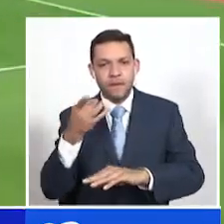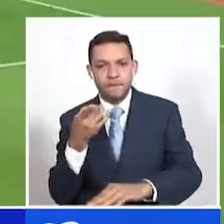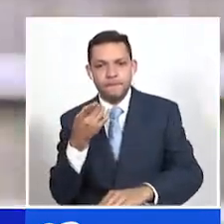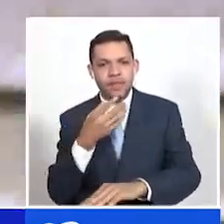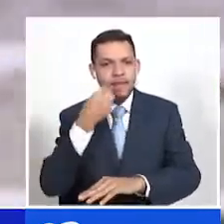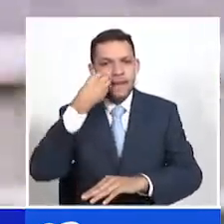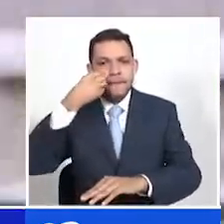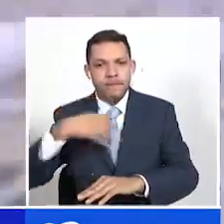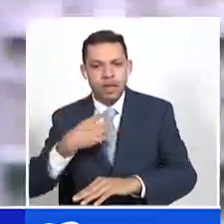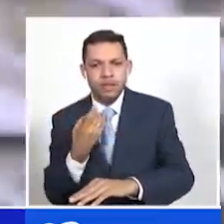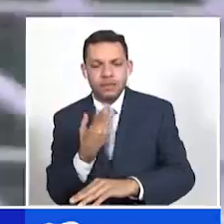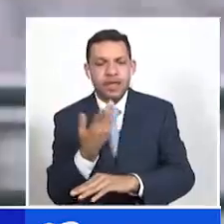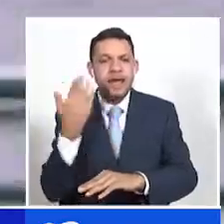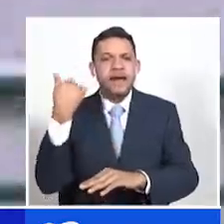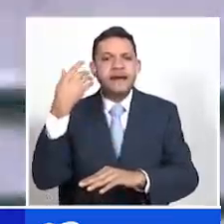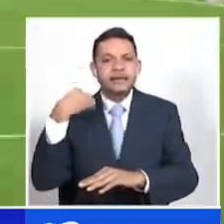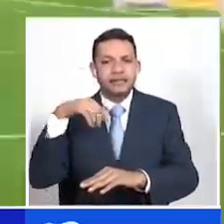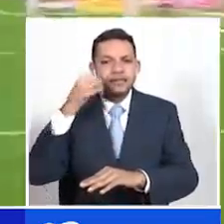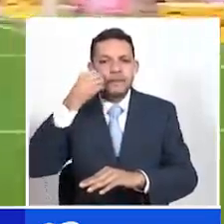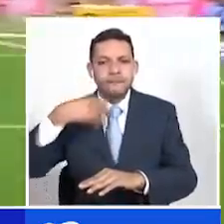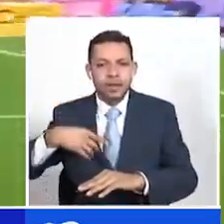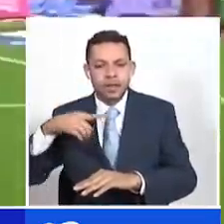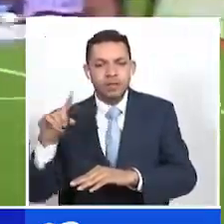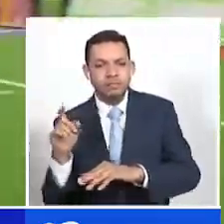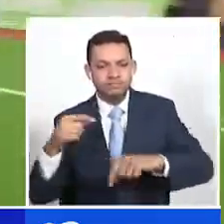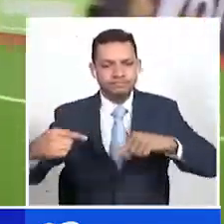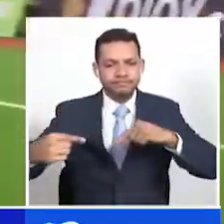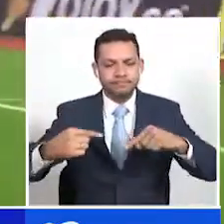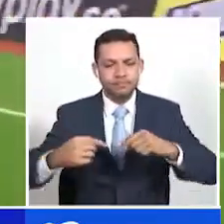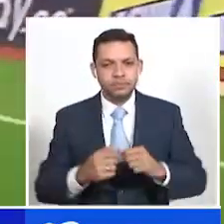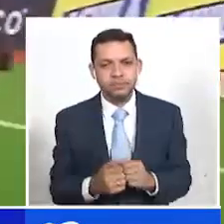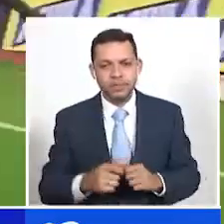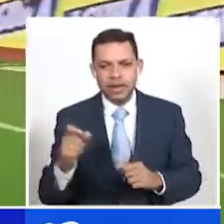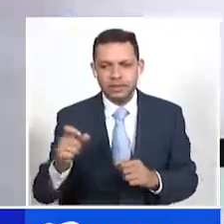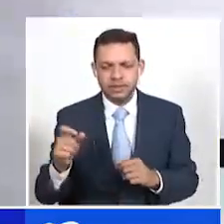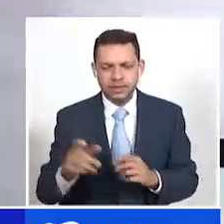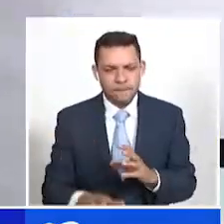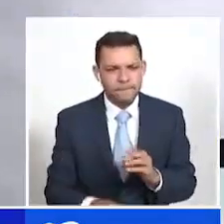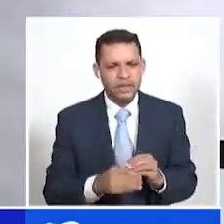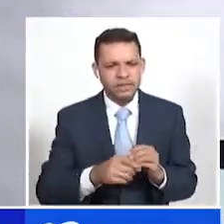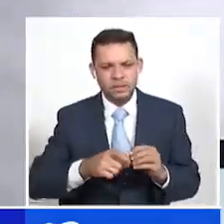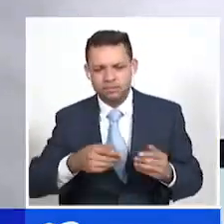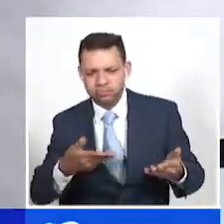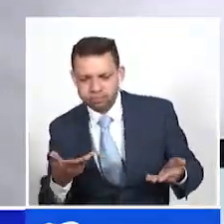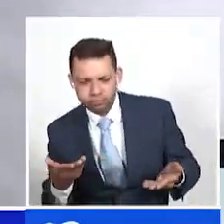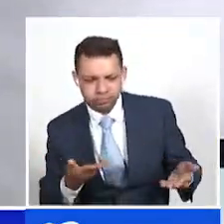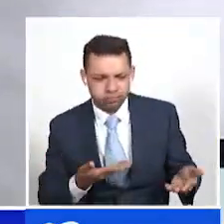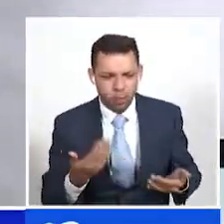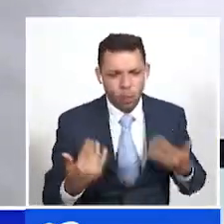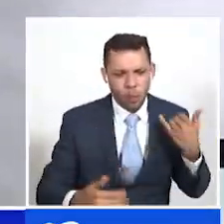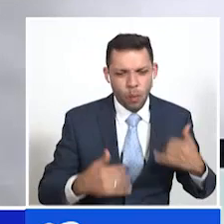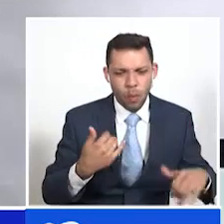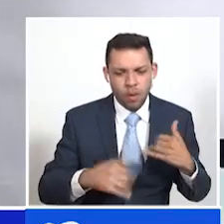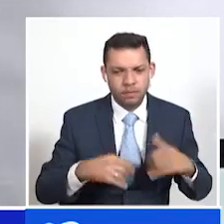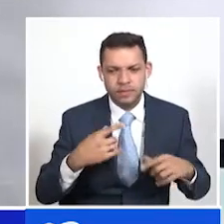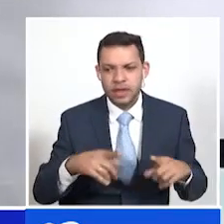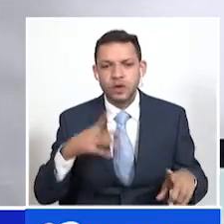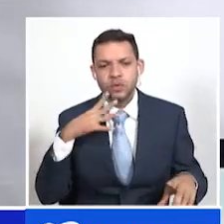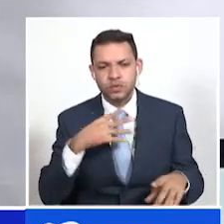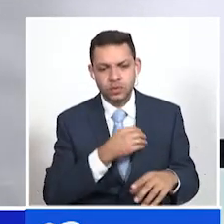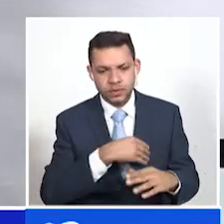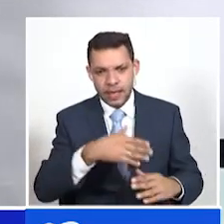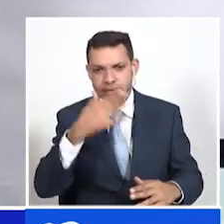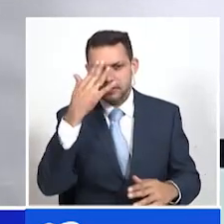en el Palo Grande en desarrollo de la quinta fecha. Necesitamos un triunfo. Era una situación difícil frente a un